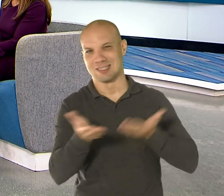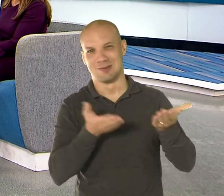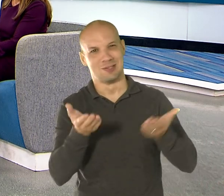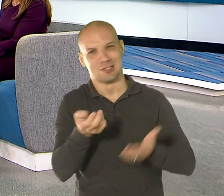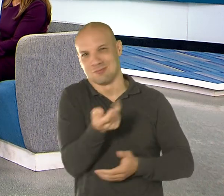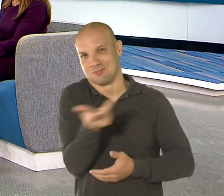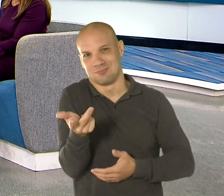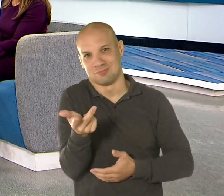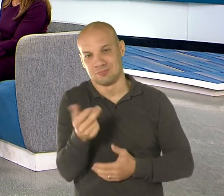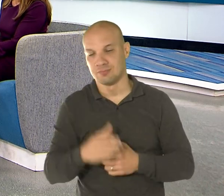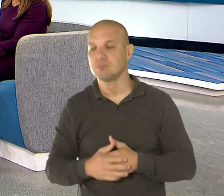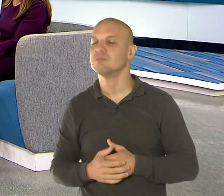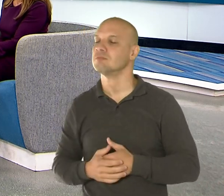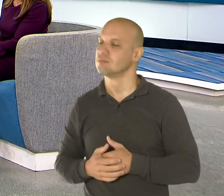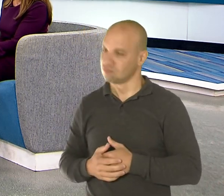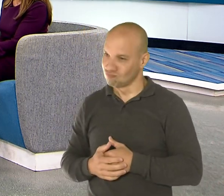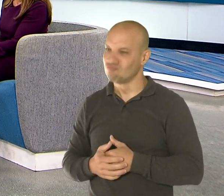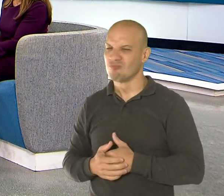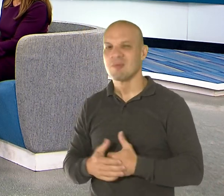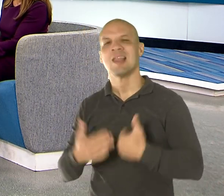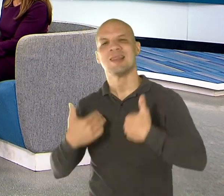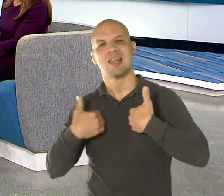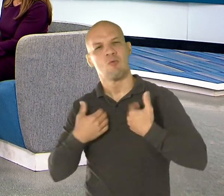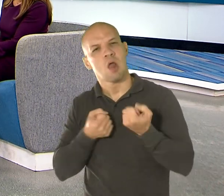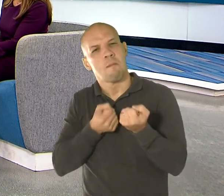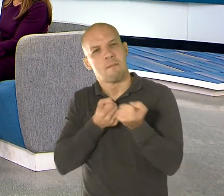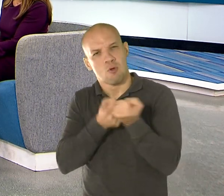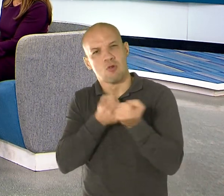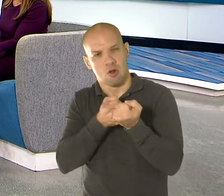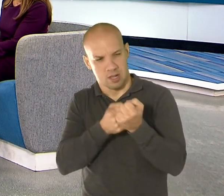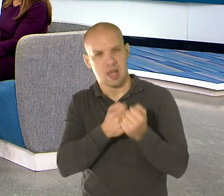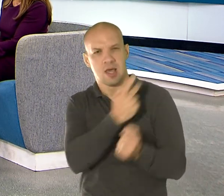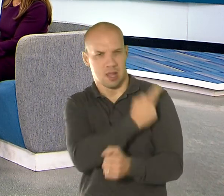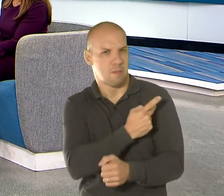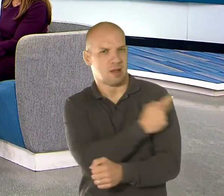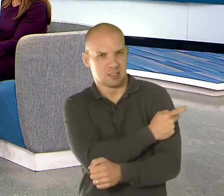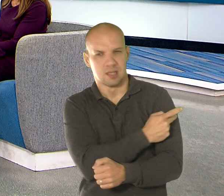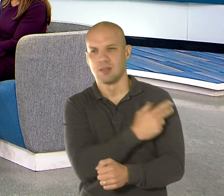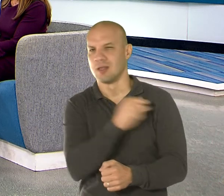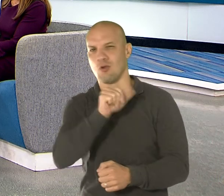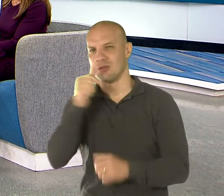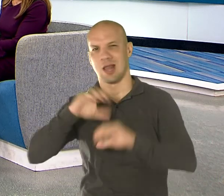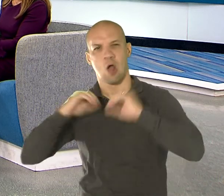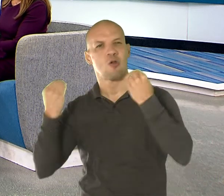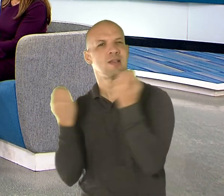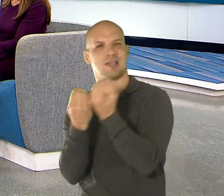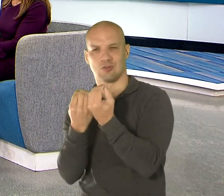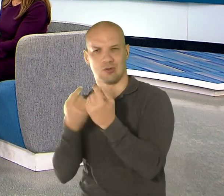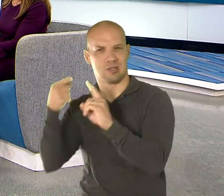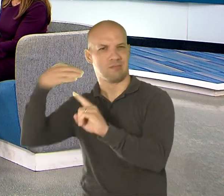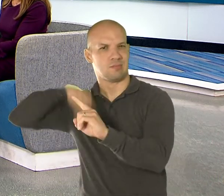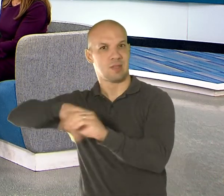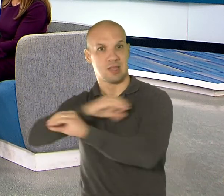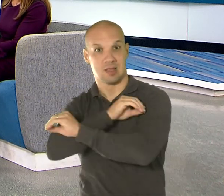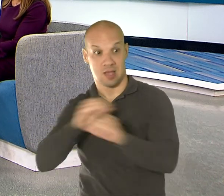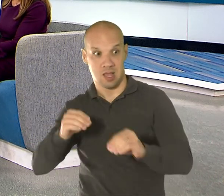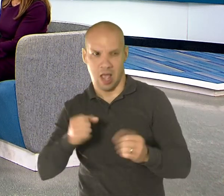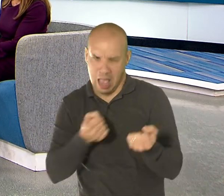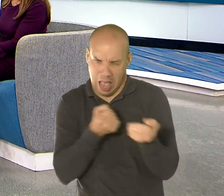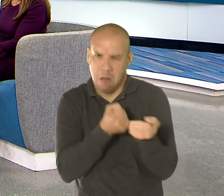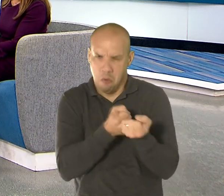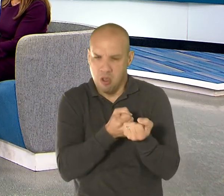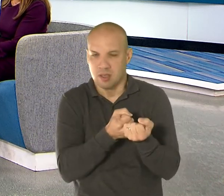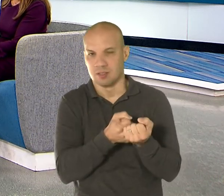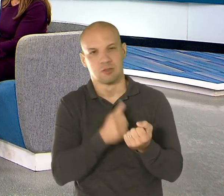aunque tenemos una procuraduría y hay organizaciones sin fines de lucro que colaboran en unos aspectos, no dan abasto. En Puerto Rico estamos hablando que